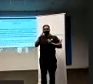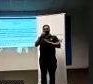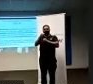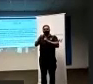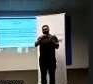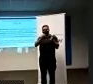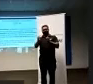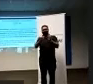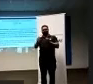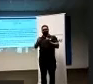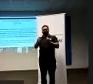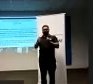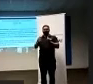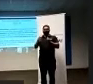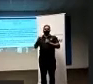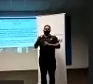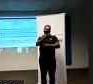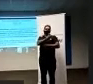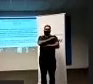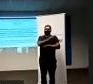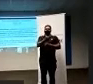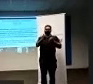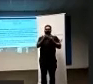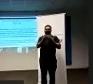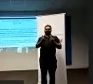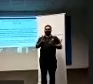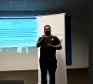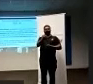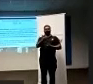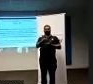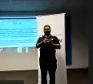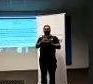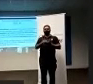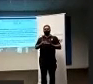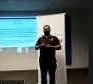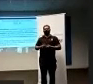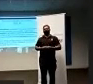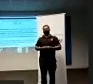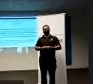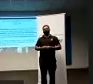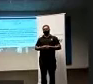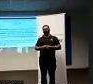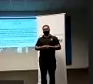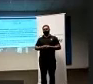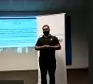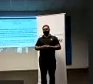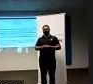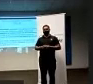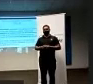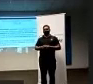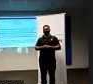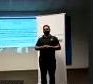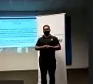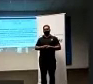vacunada a las 4 semanas del inicio del cuadro. De igual manera, se debe posponer la vacunación para aquellas personas en cuarentena.